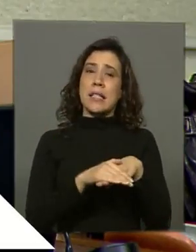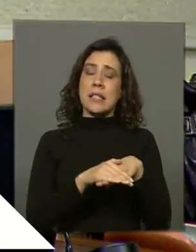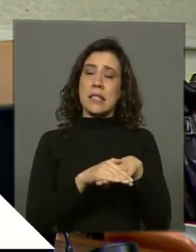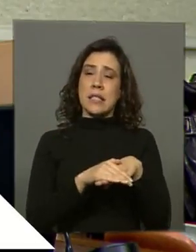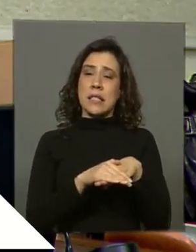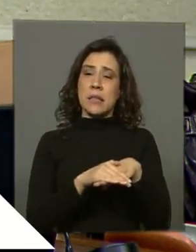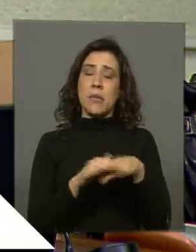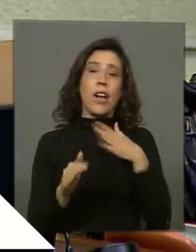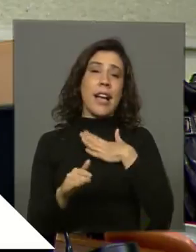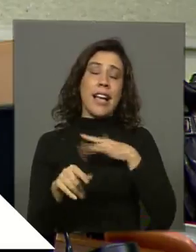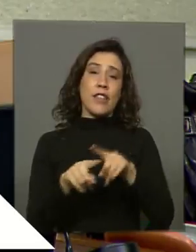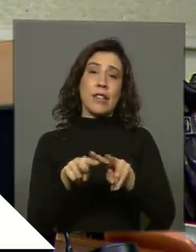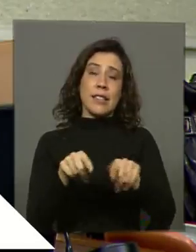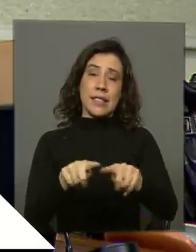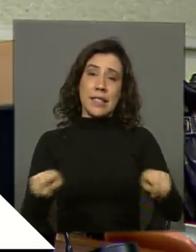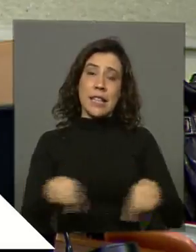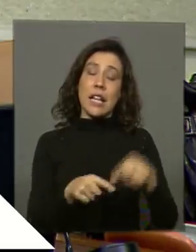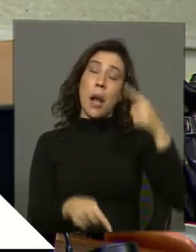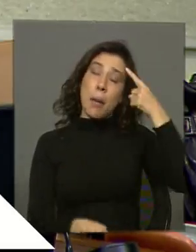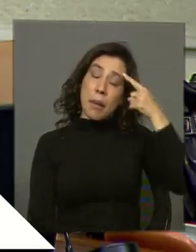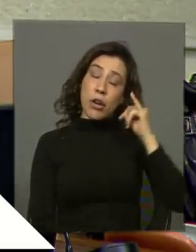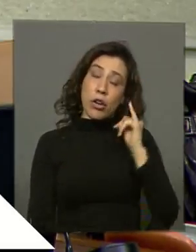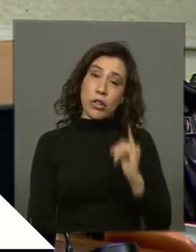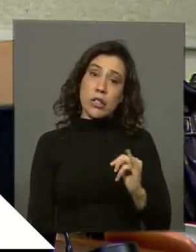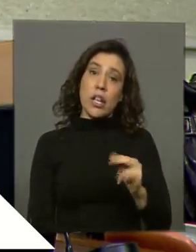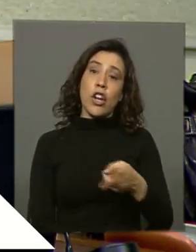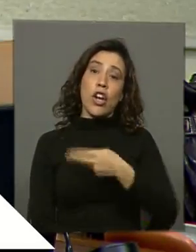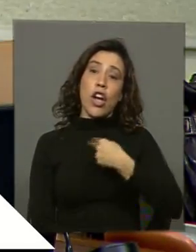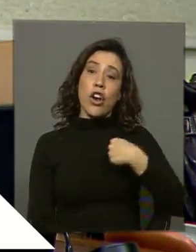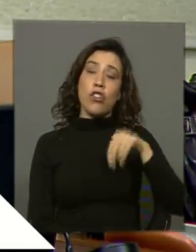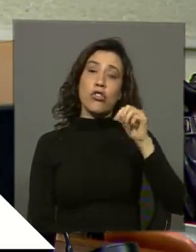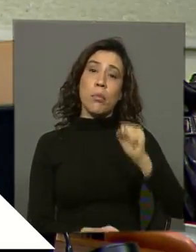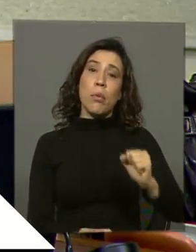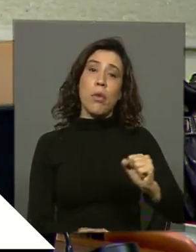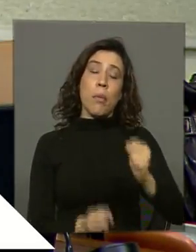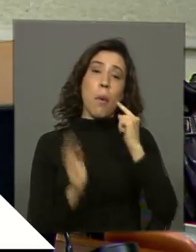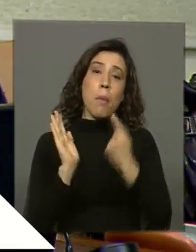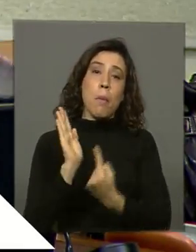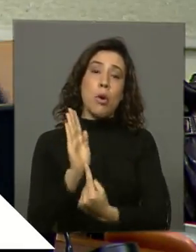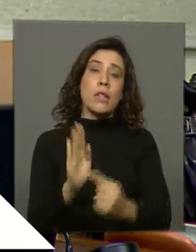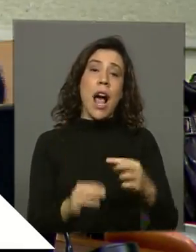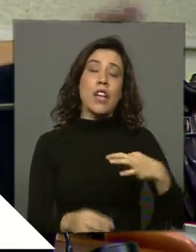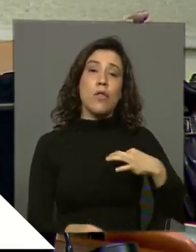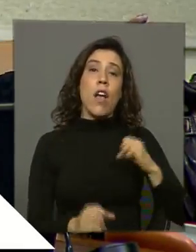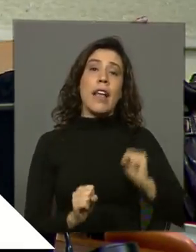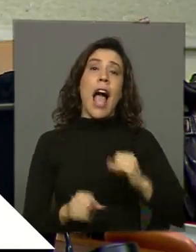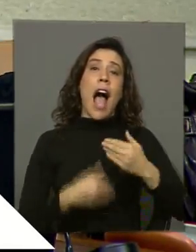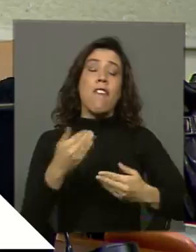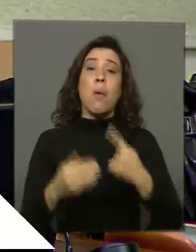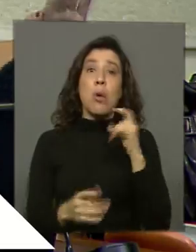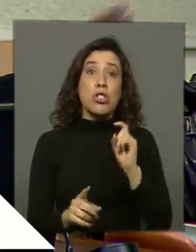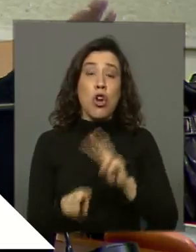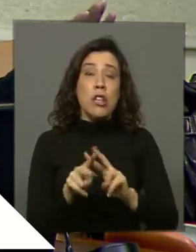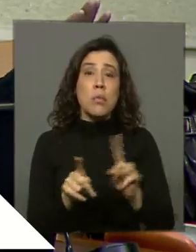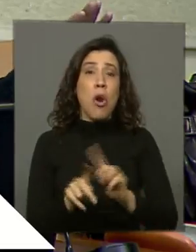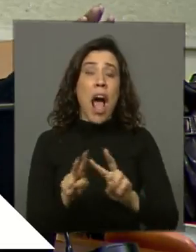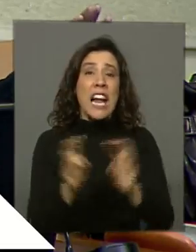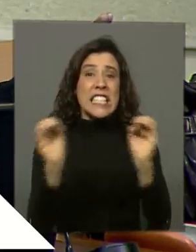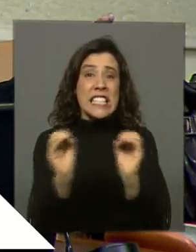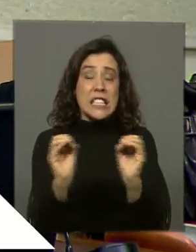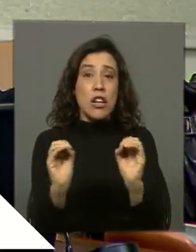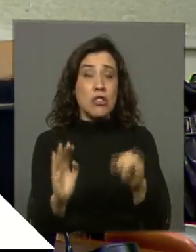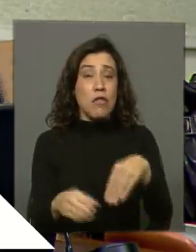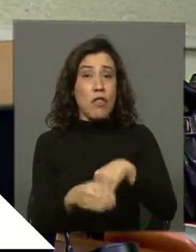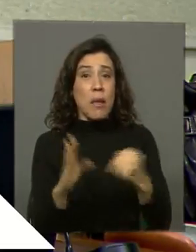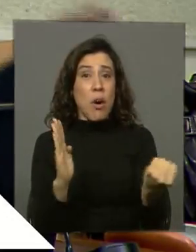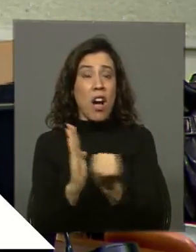no es lo que esta sala quiso pero sí es lo que nosotros podemos mostrar en la ciudadanía que vamos avanzando porque si no no hay nada si nosotros votamos en